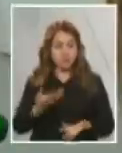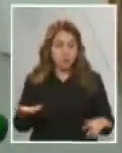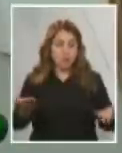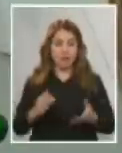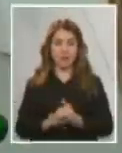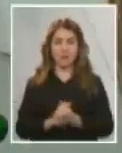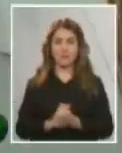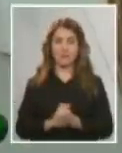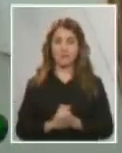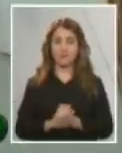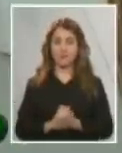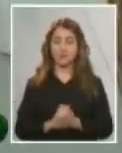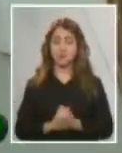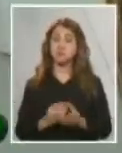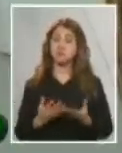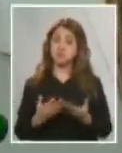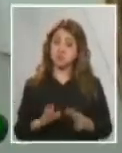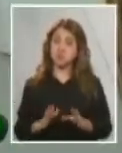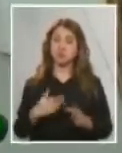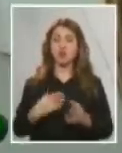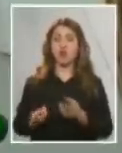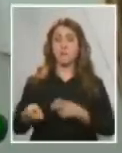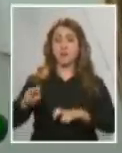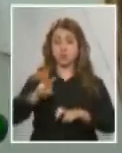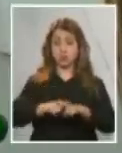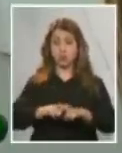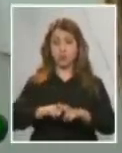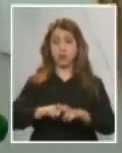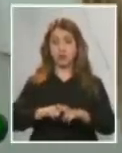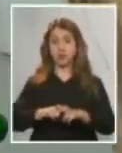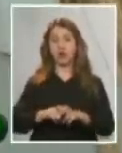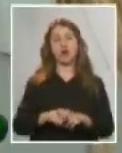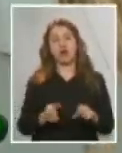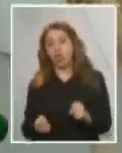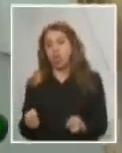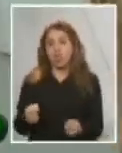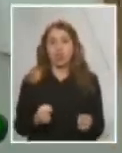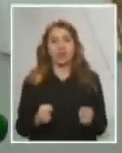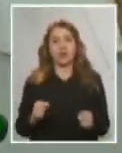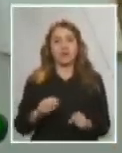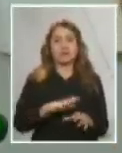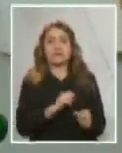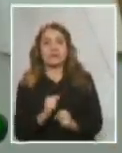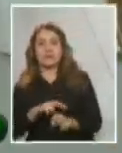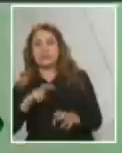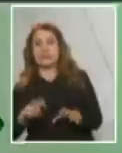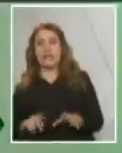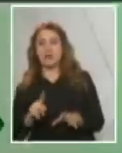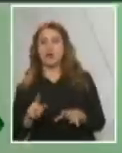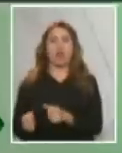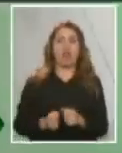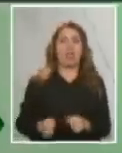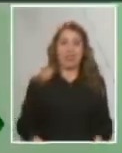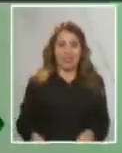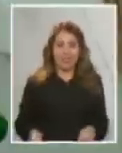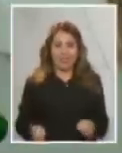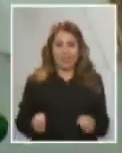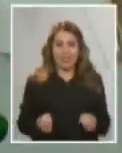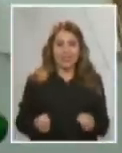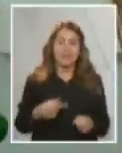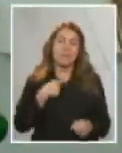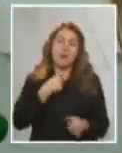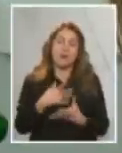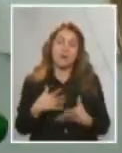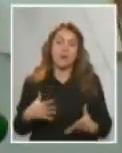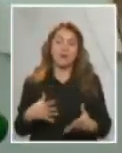Pruébalo. Entonces como que ya me subí, no quería bajarme más. En serio, no quería bajarme. No me lo quité, era una